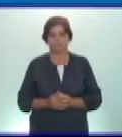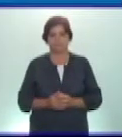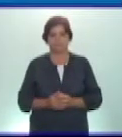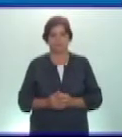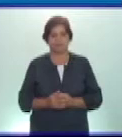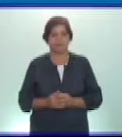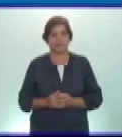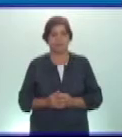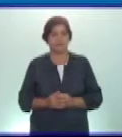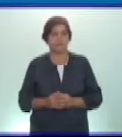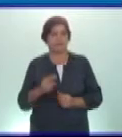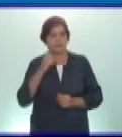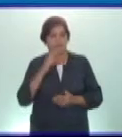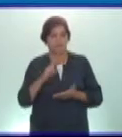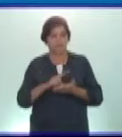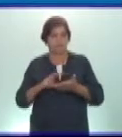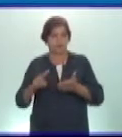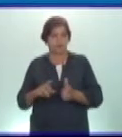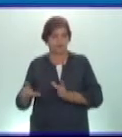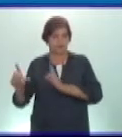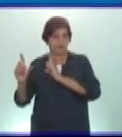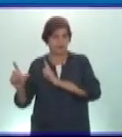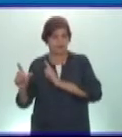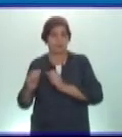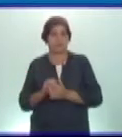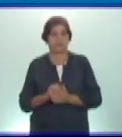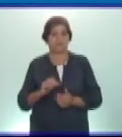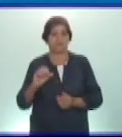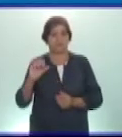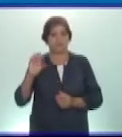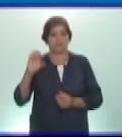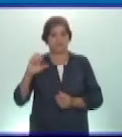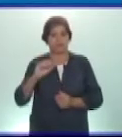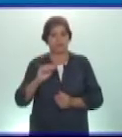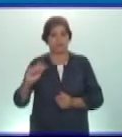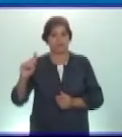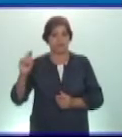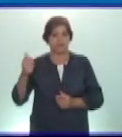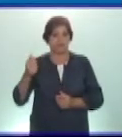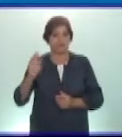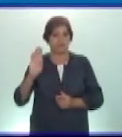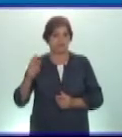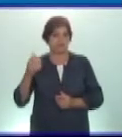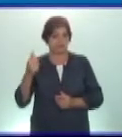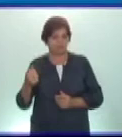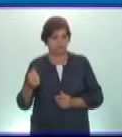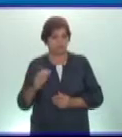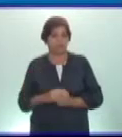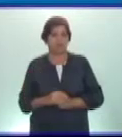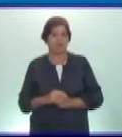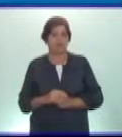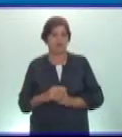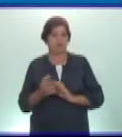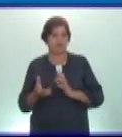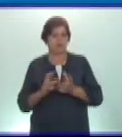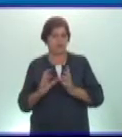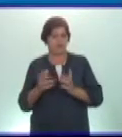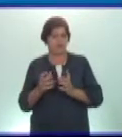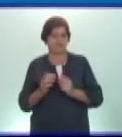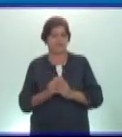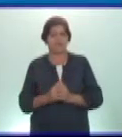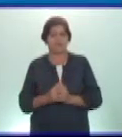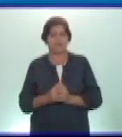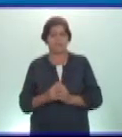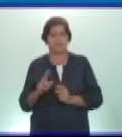Estaba es una forma verbal que está expresada en tiempo copretérito. Tenemos la forma verbal había enamorado. Fíjense